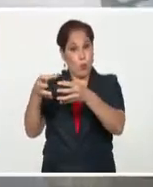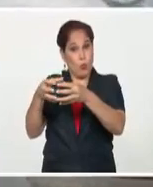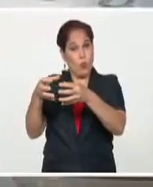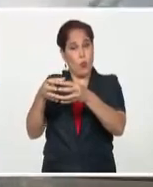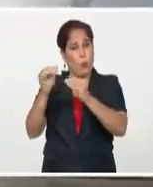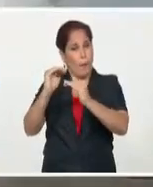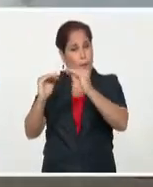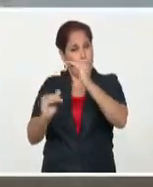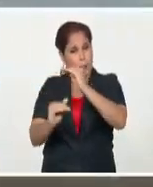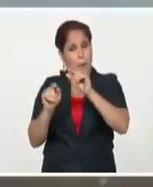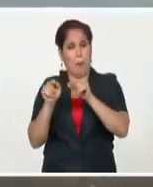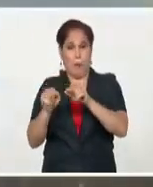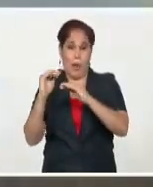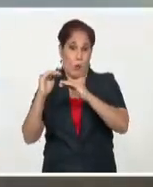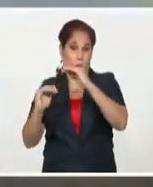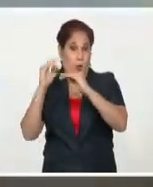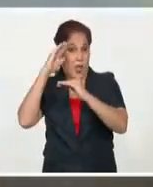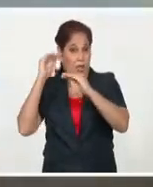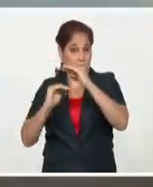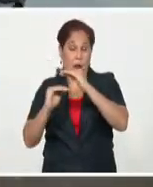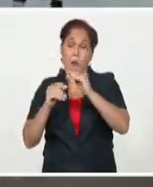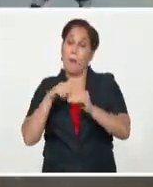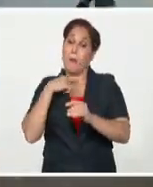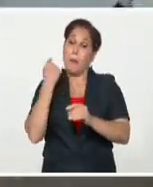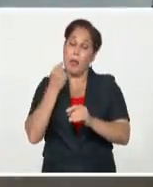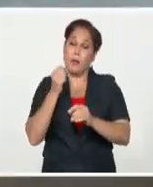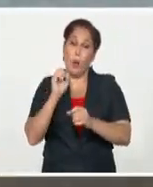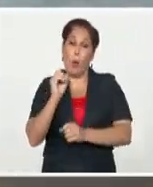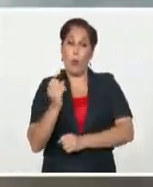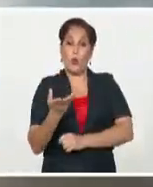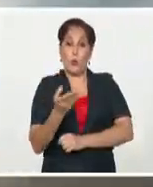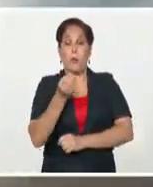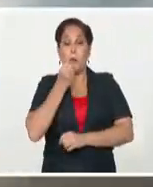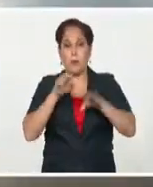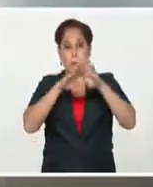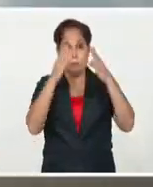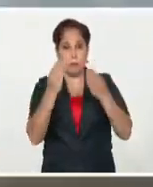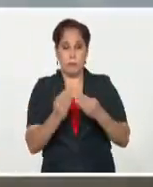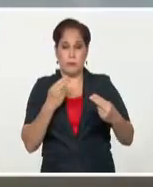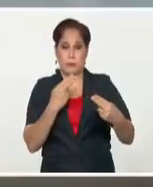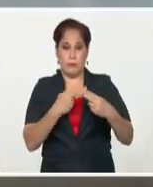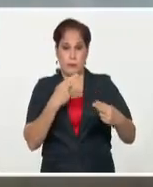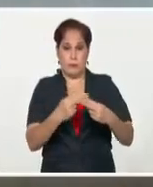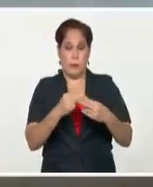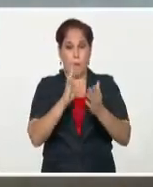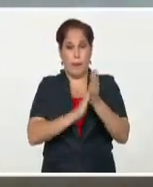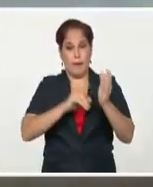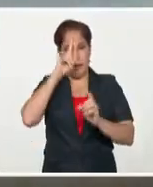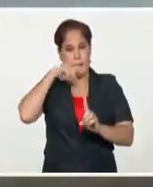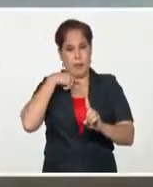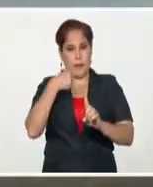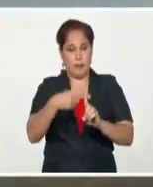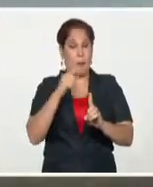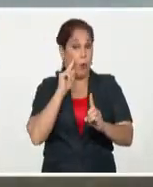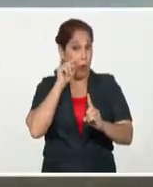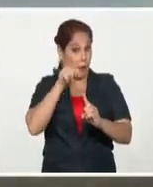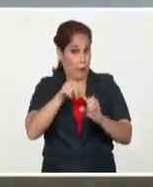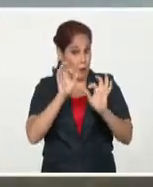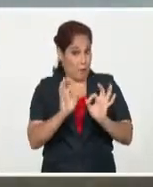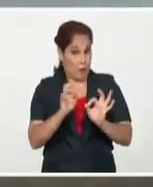nivel que el nuestro. Cuba pierde así la oportunidad de clasificar al Campeonato Mundial de Lituania en el mes de septiembre. A propósito de